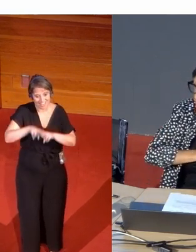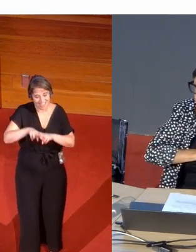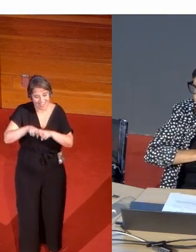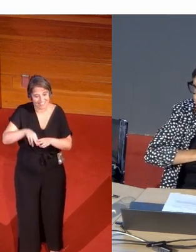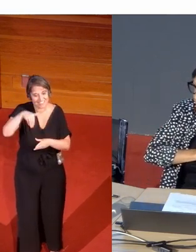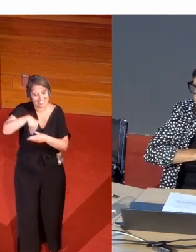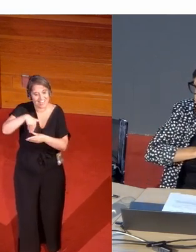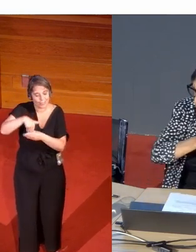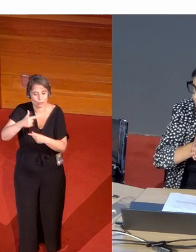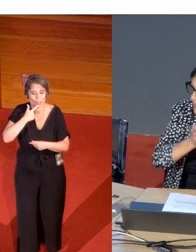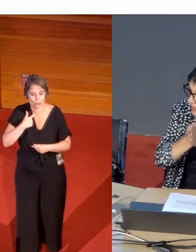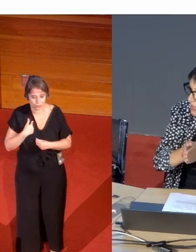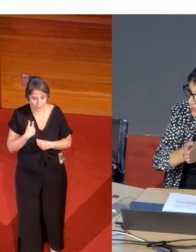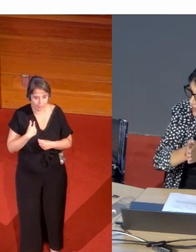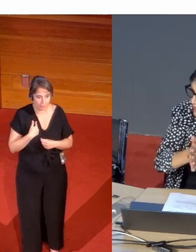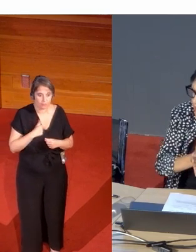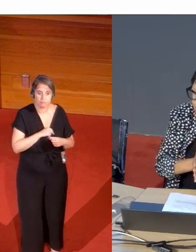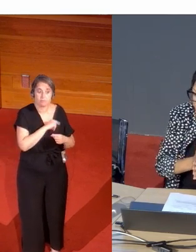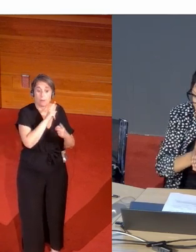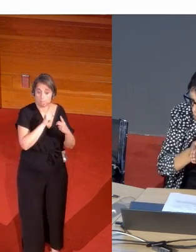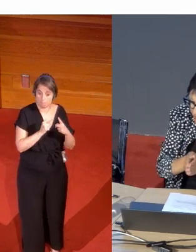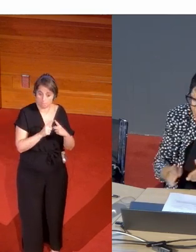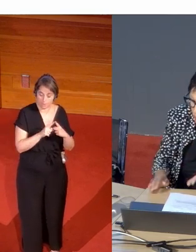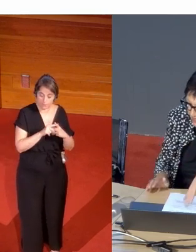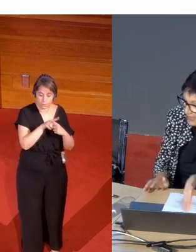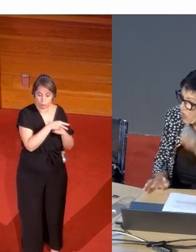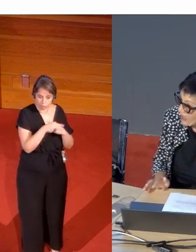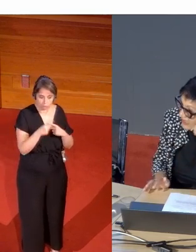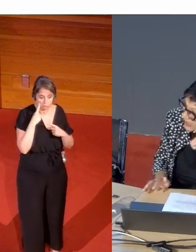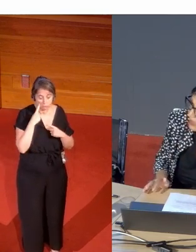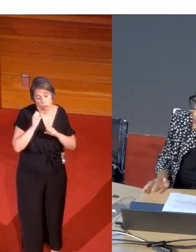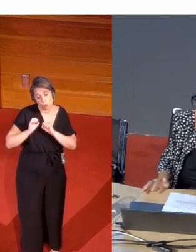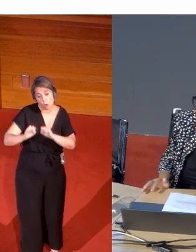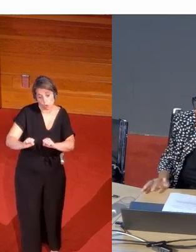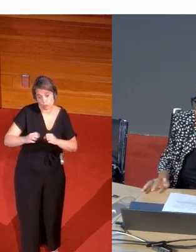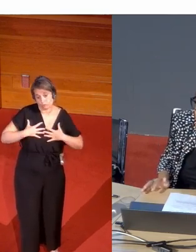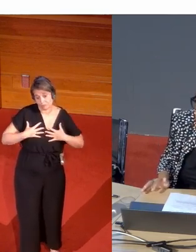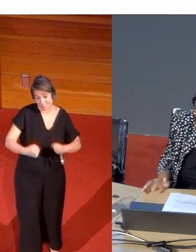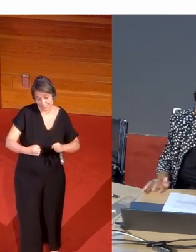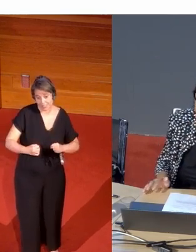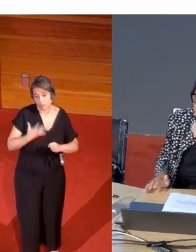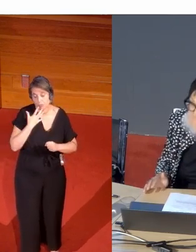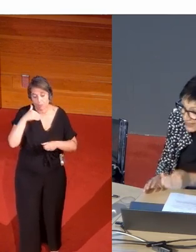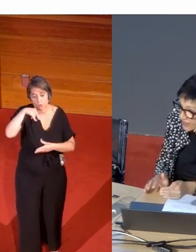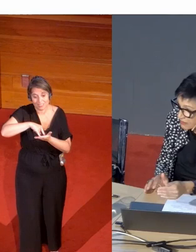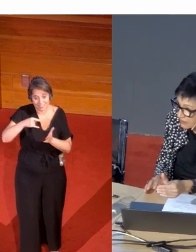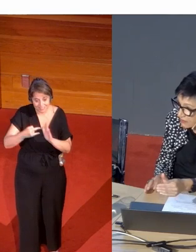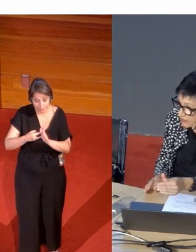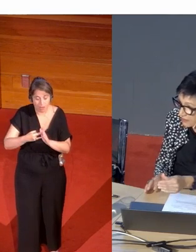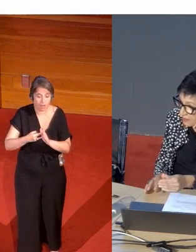electoral nos dejan una efectivamente el cordón sanitario o en este caso el sistema electoral británico